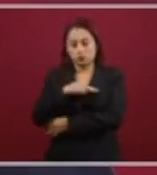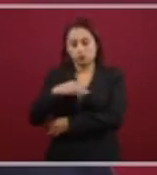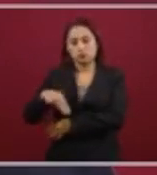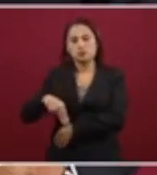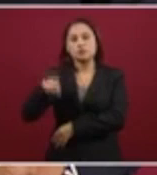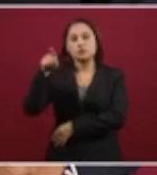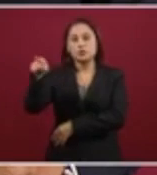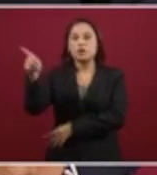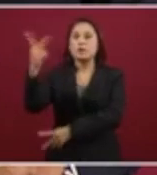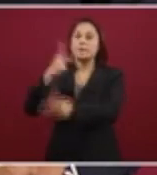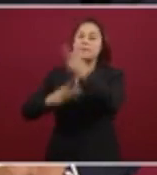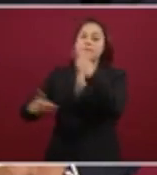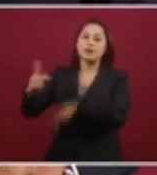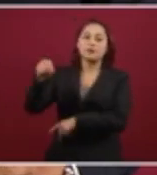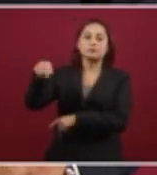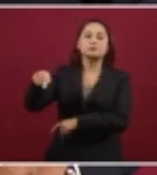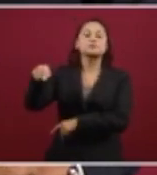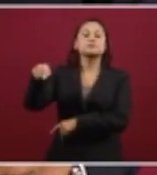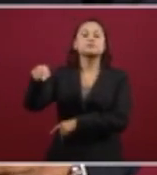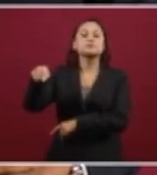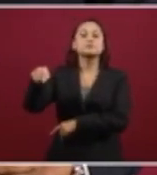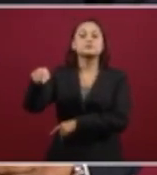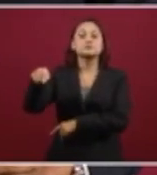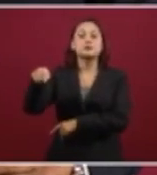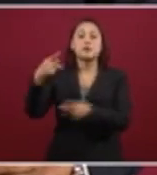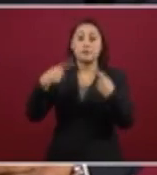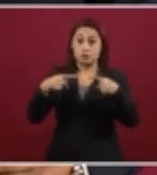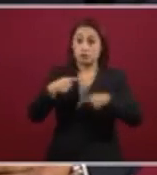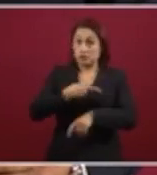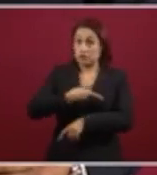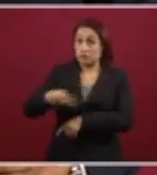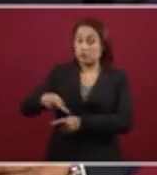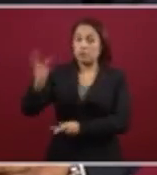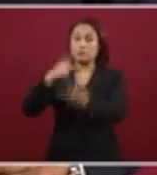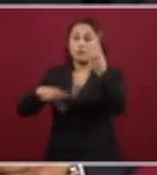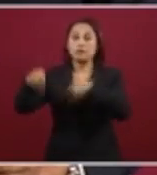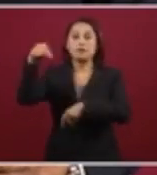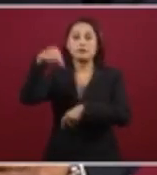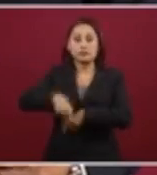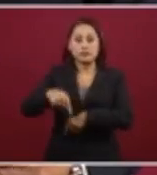pobres, a recibir sus fondos